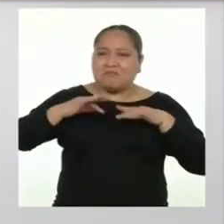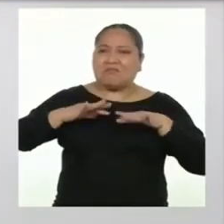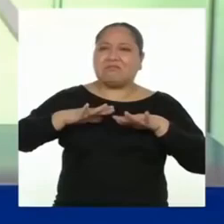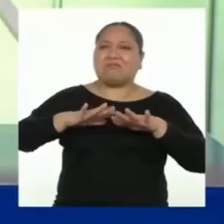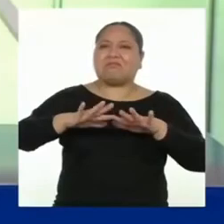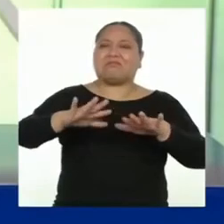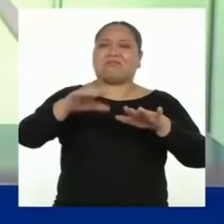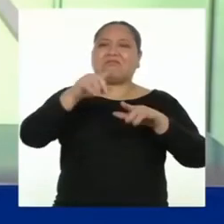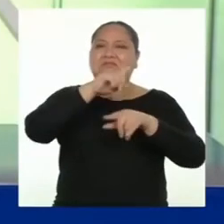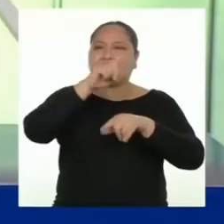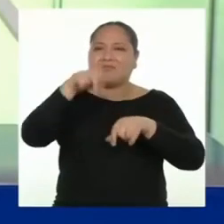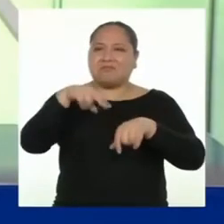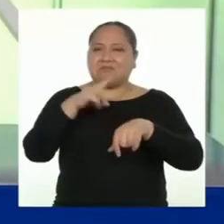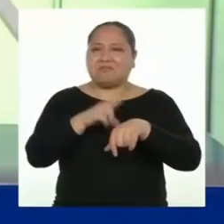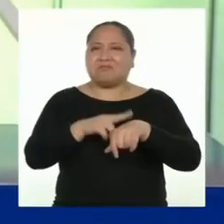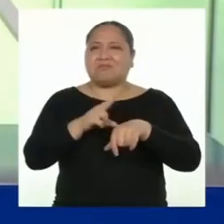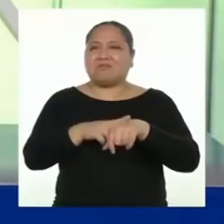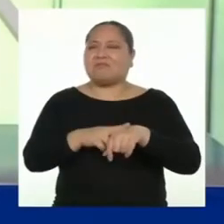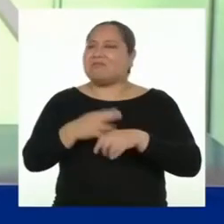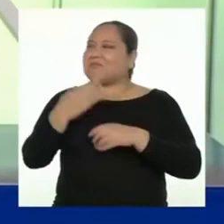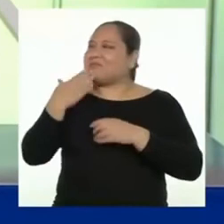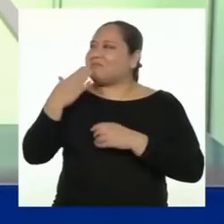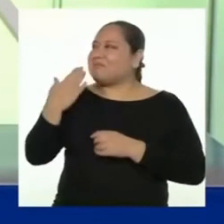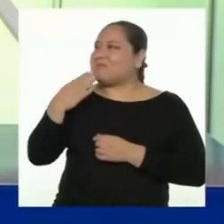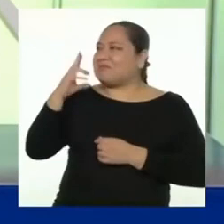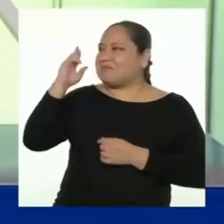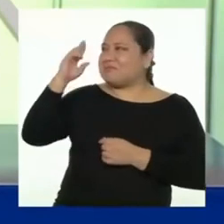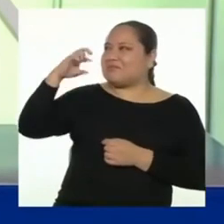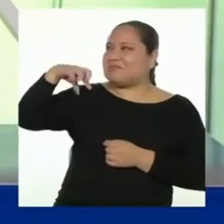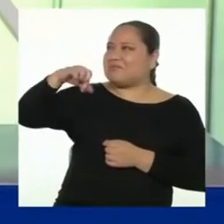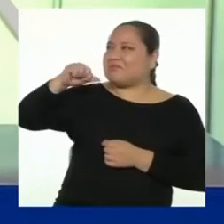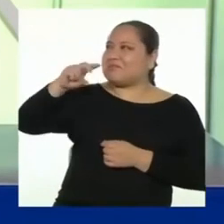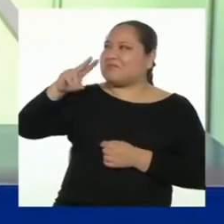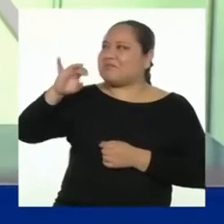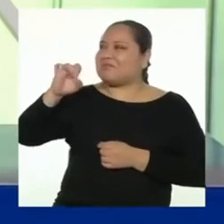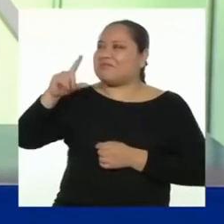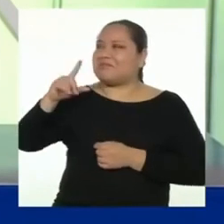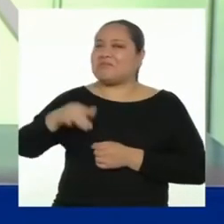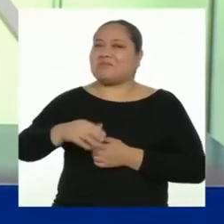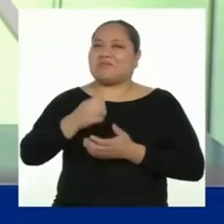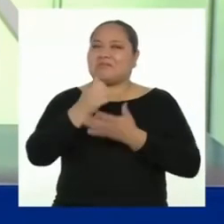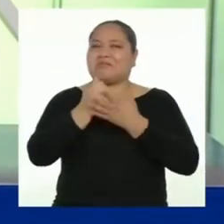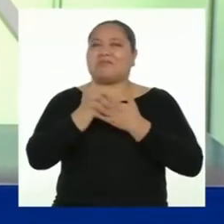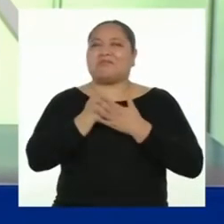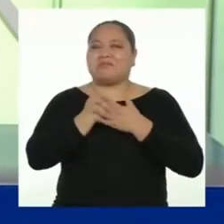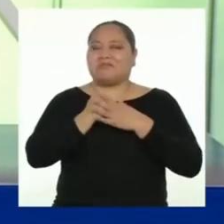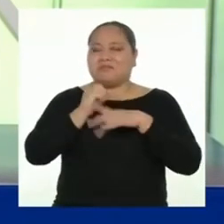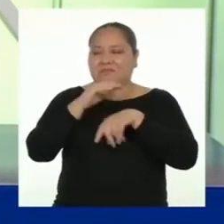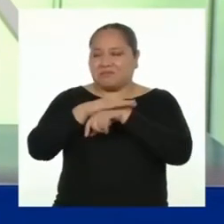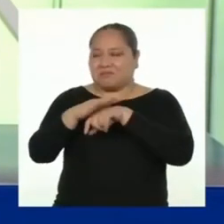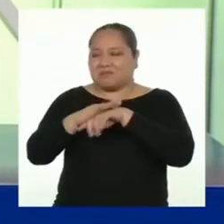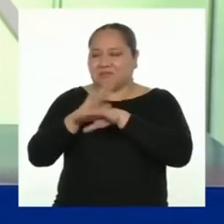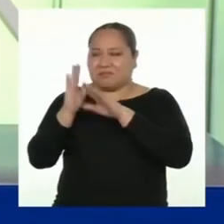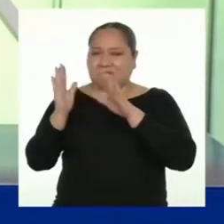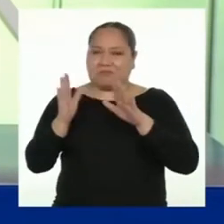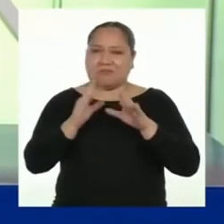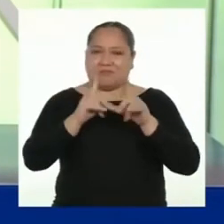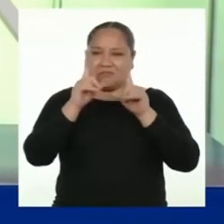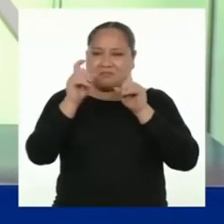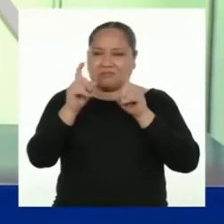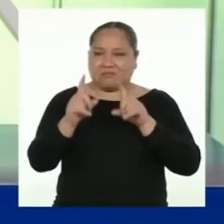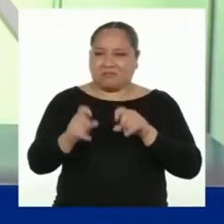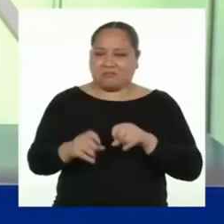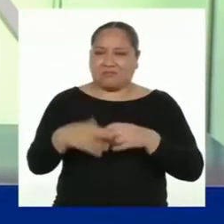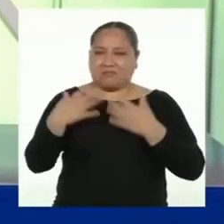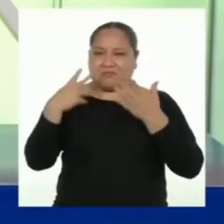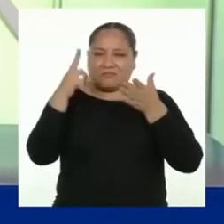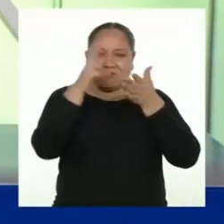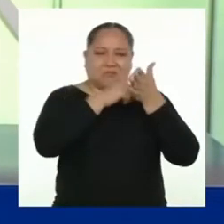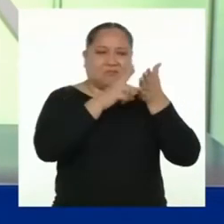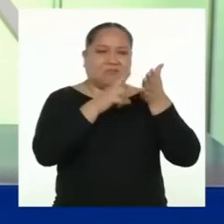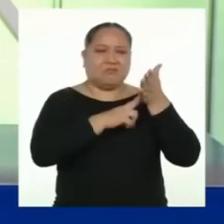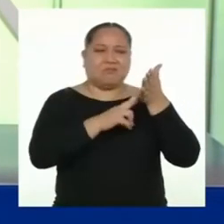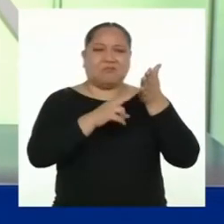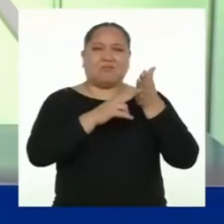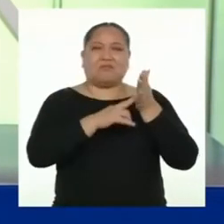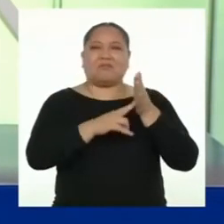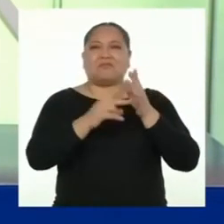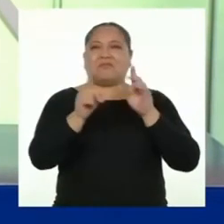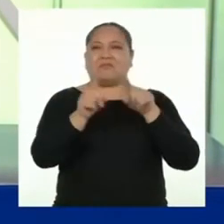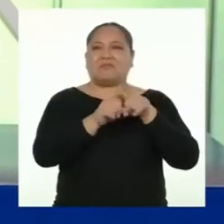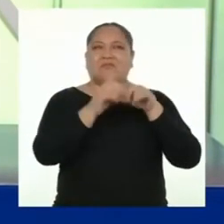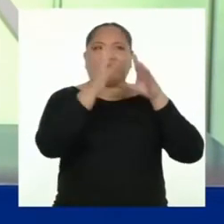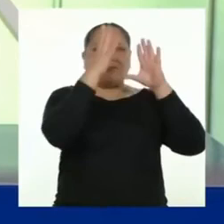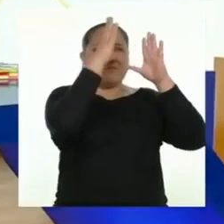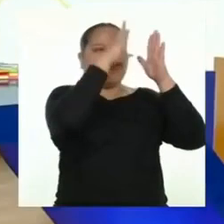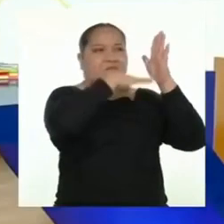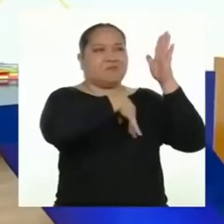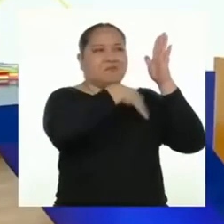con naturalidad. Gracias, profesora Pavela. Creo que me ayudó mucho tener mi plan de entrevista, mi cuestionario y haber leído los textos y el